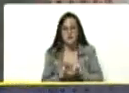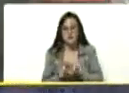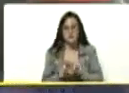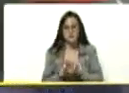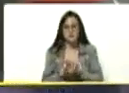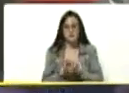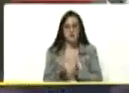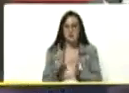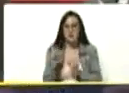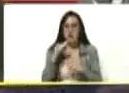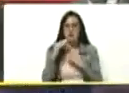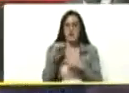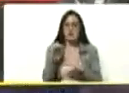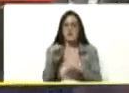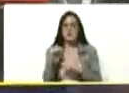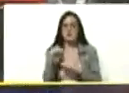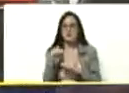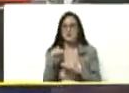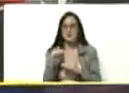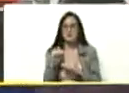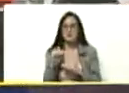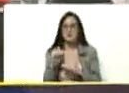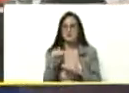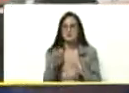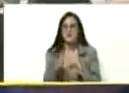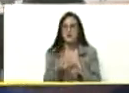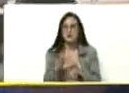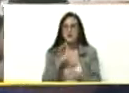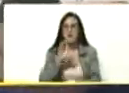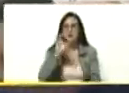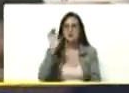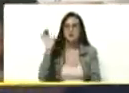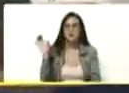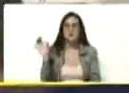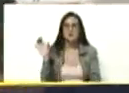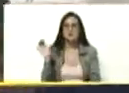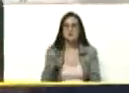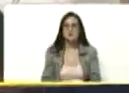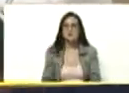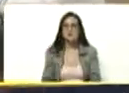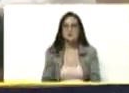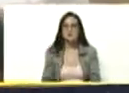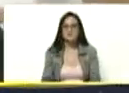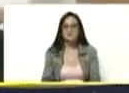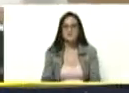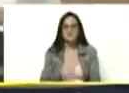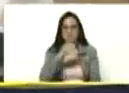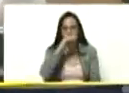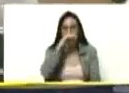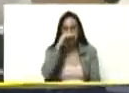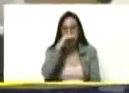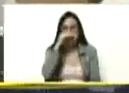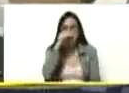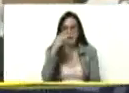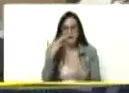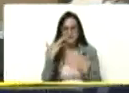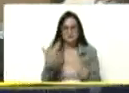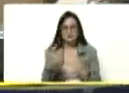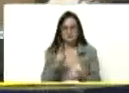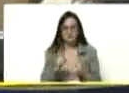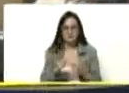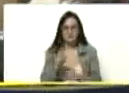No se limitan a los pequeños estados insulares. As several member states can attest. Como pueden decirlo varios